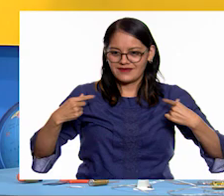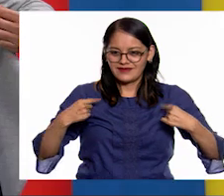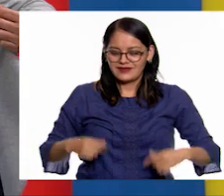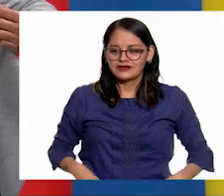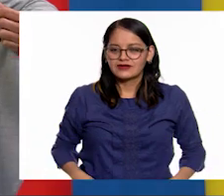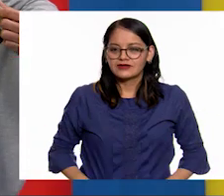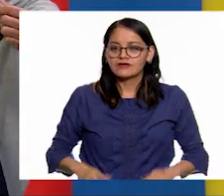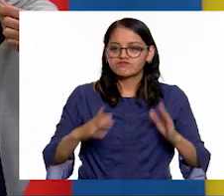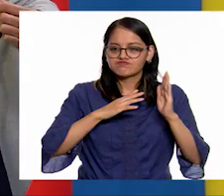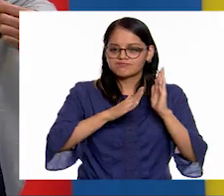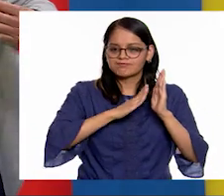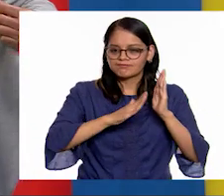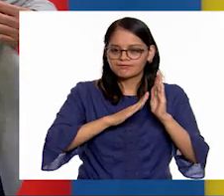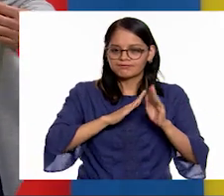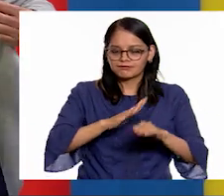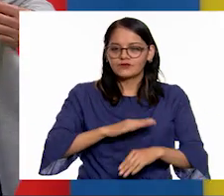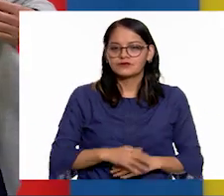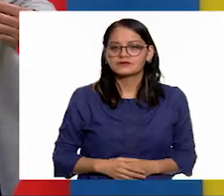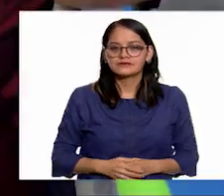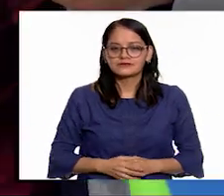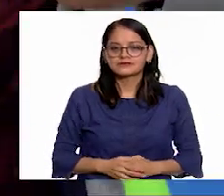Vamos maestra. a frotar el globo.